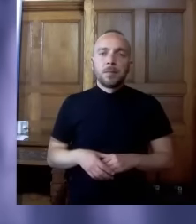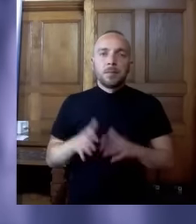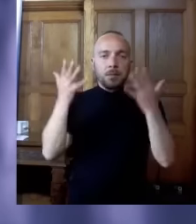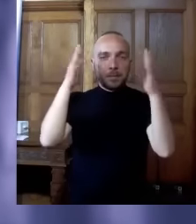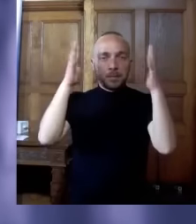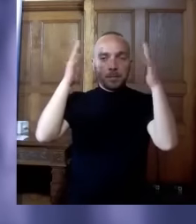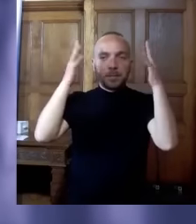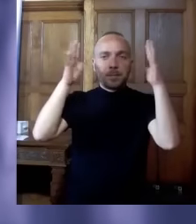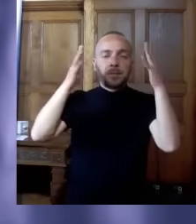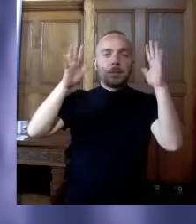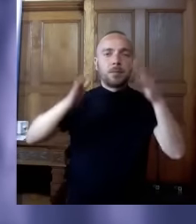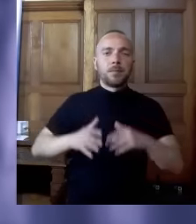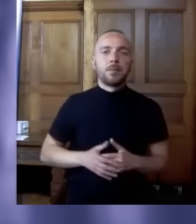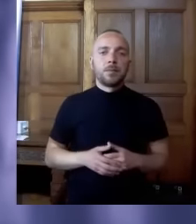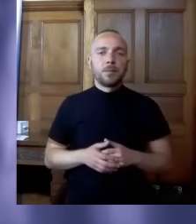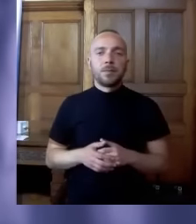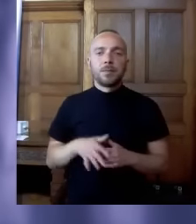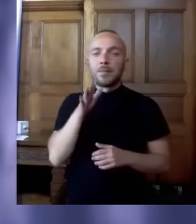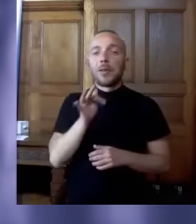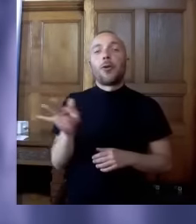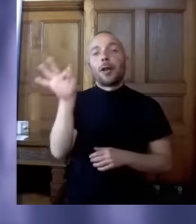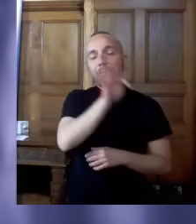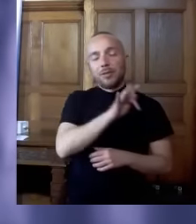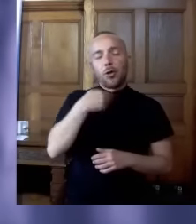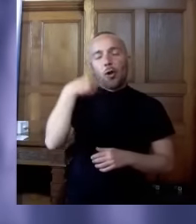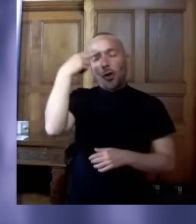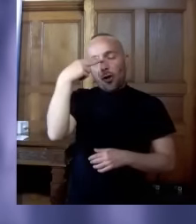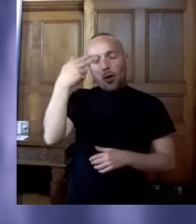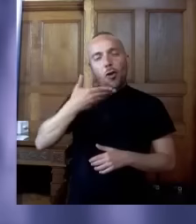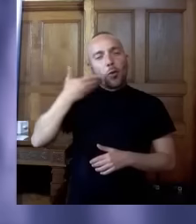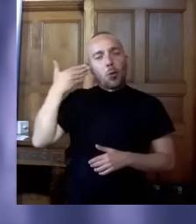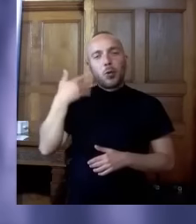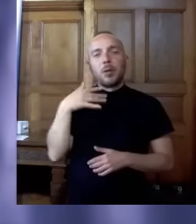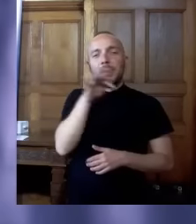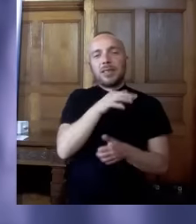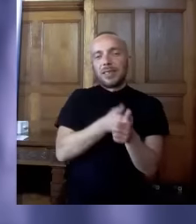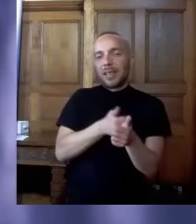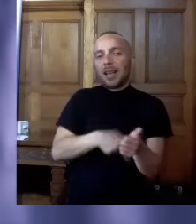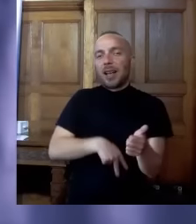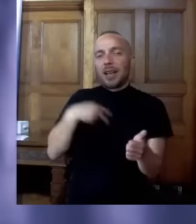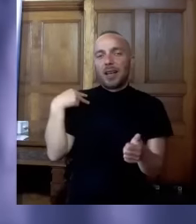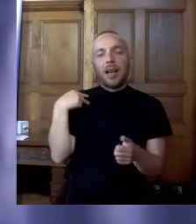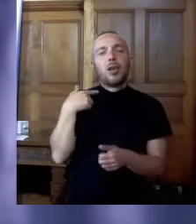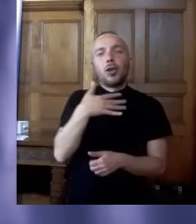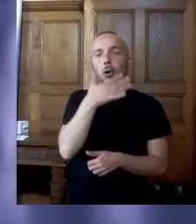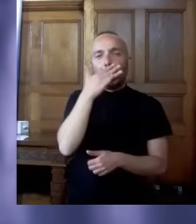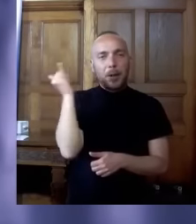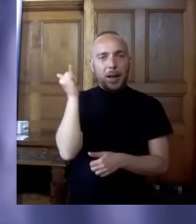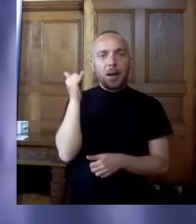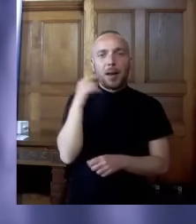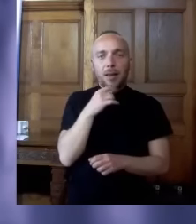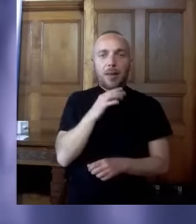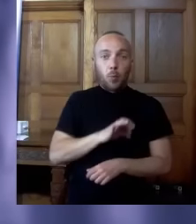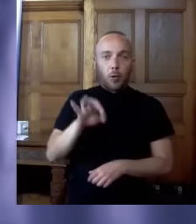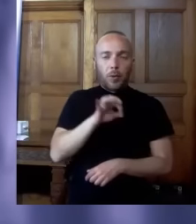y voy a voy a dar paso tengo el honor y el orgullo de dar paso a la secretaria general Jon belarra de podemos que ha sido